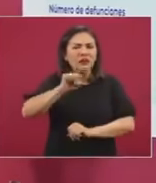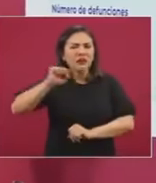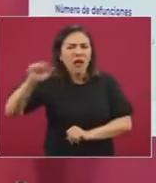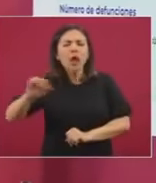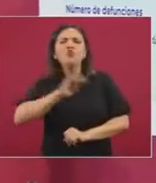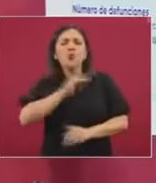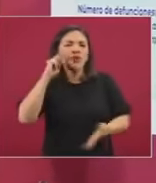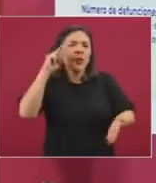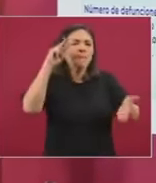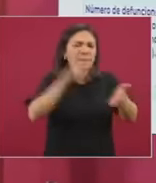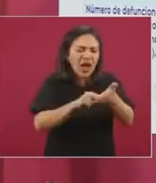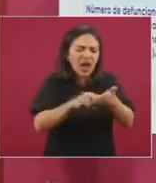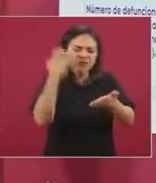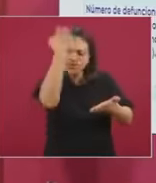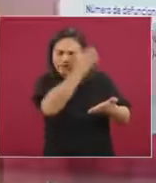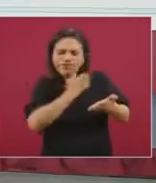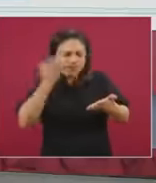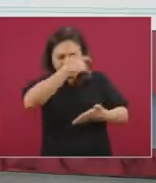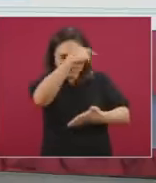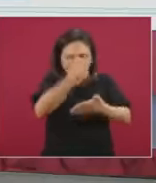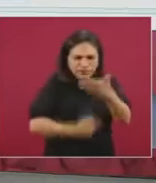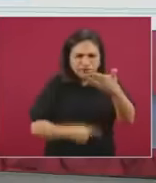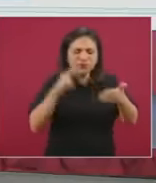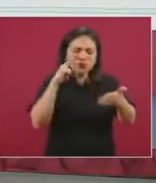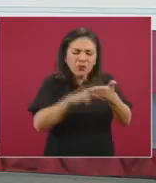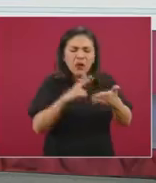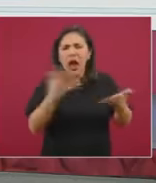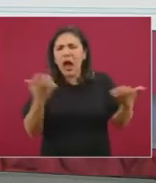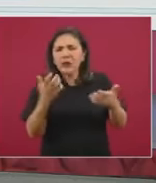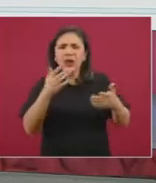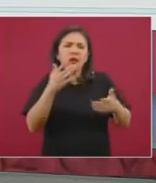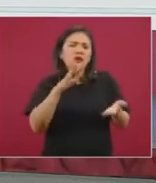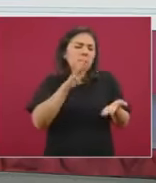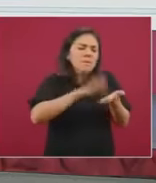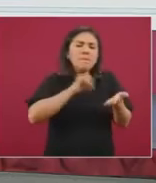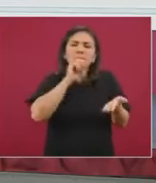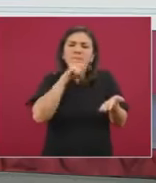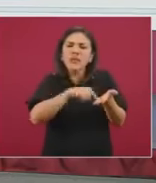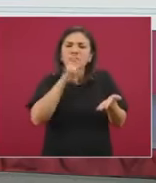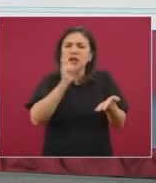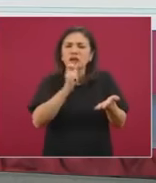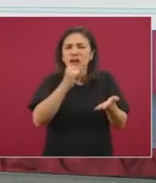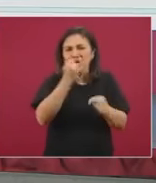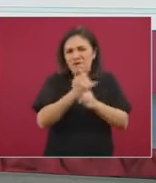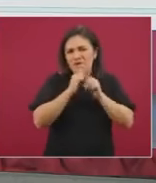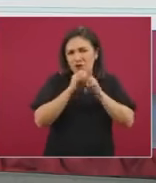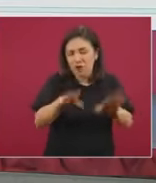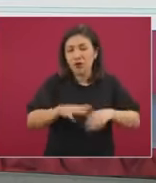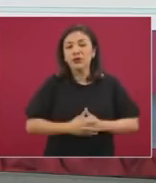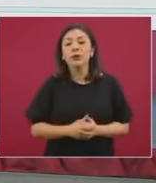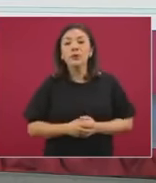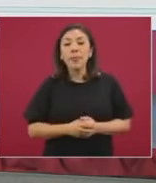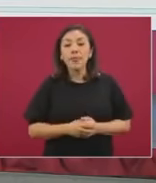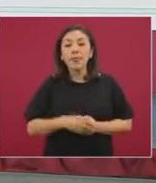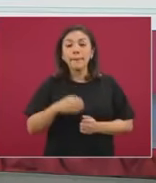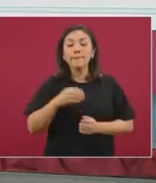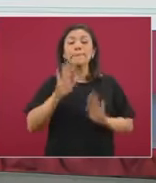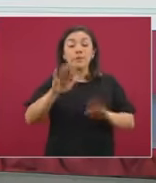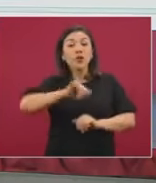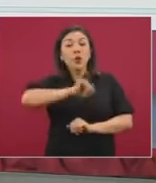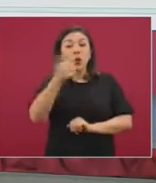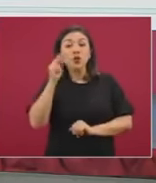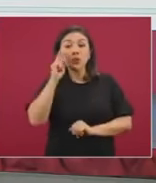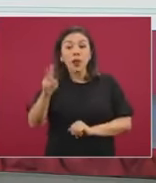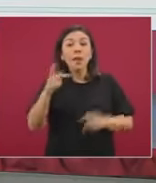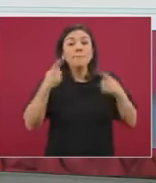puede observarlo, verlo, cuantificarlo y estimar los números totales de las defunciones observadas. Por otro lado,